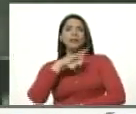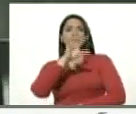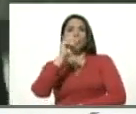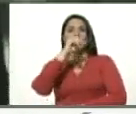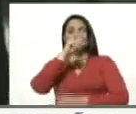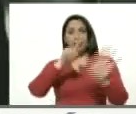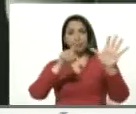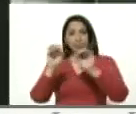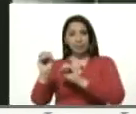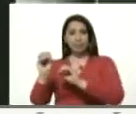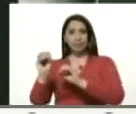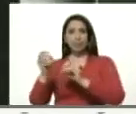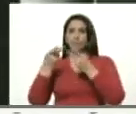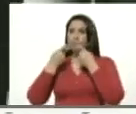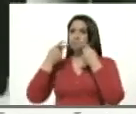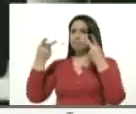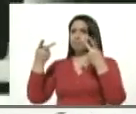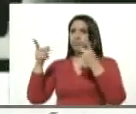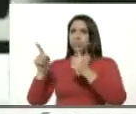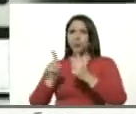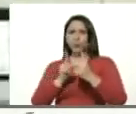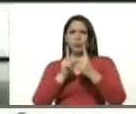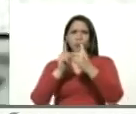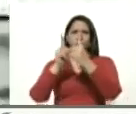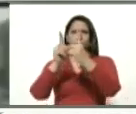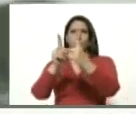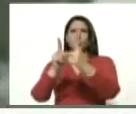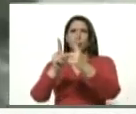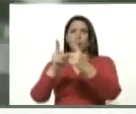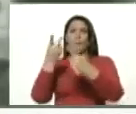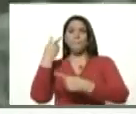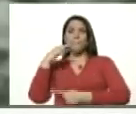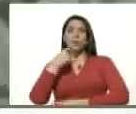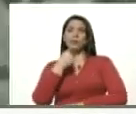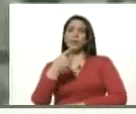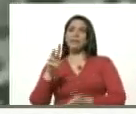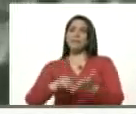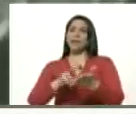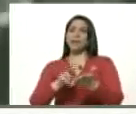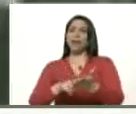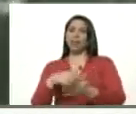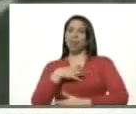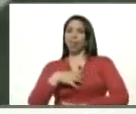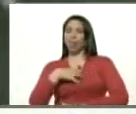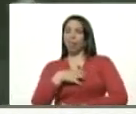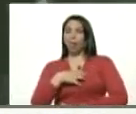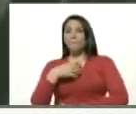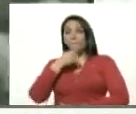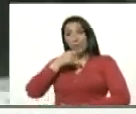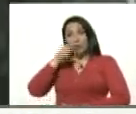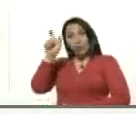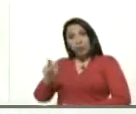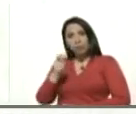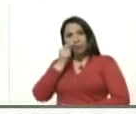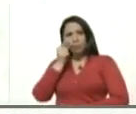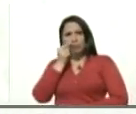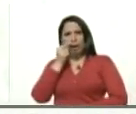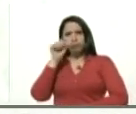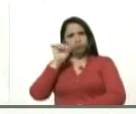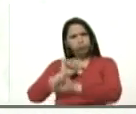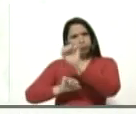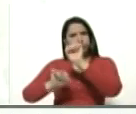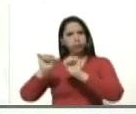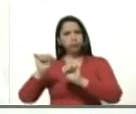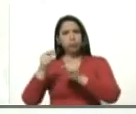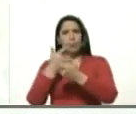60, publicaciones perseguidas por decir verdades incómodas. Como periodista, fue un decidido defensor de